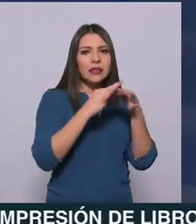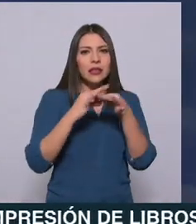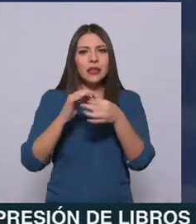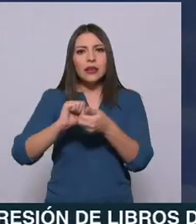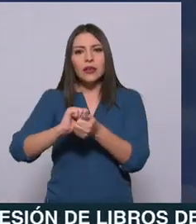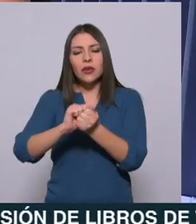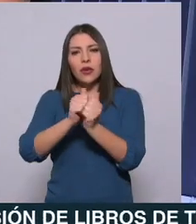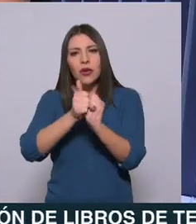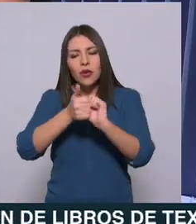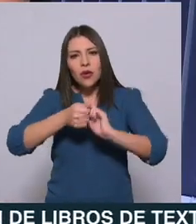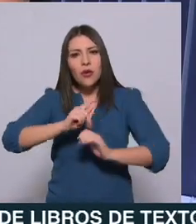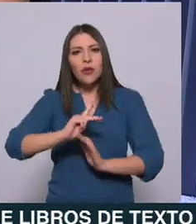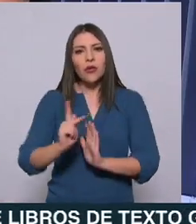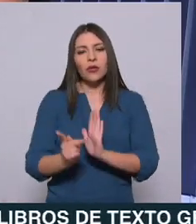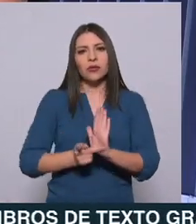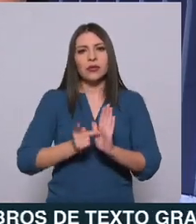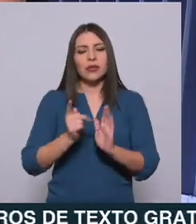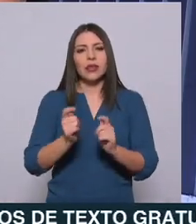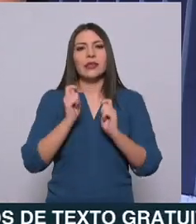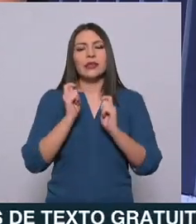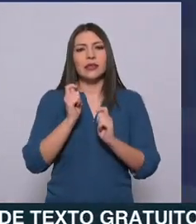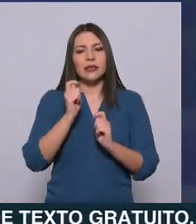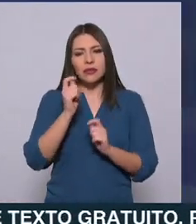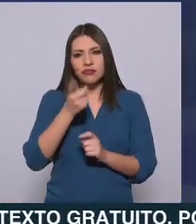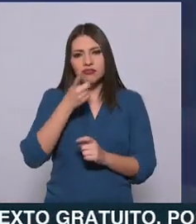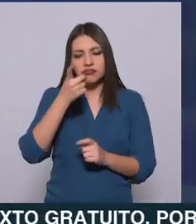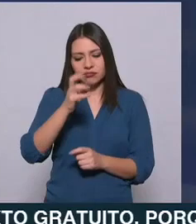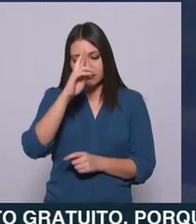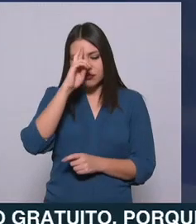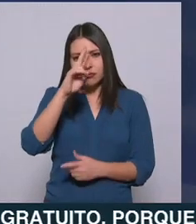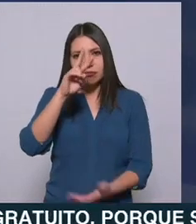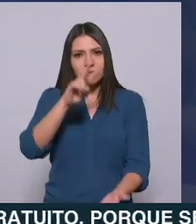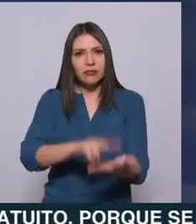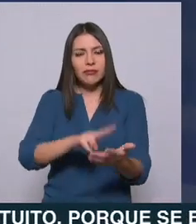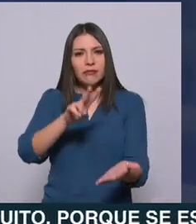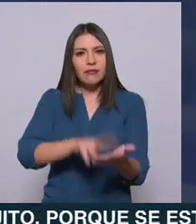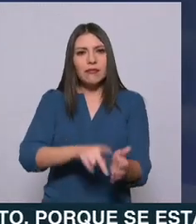dar respuesta a una demanda que no es una demanda